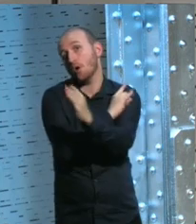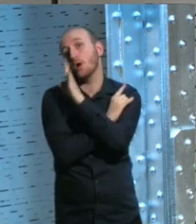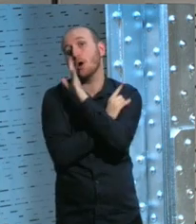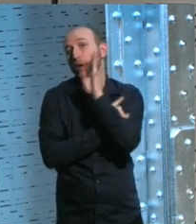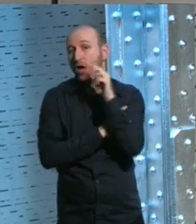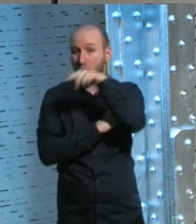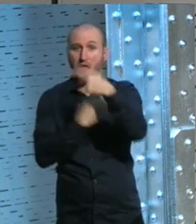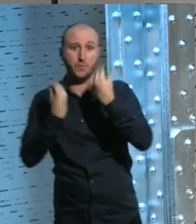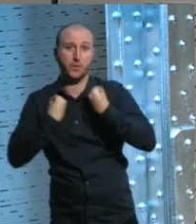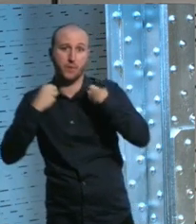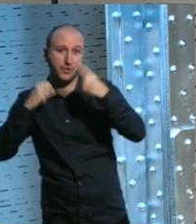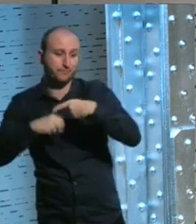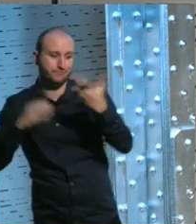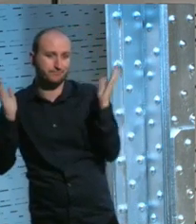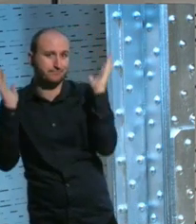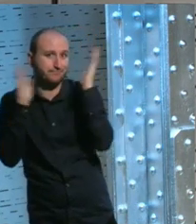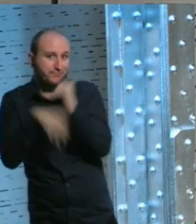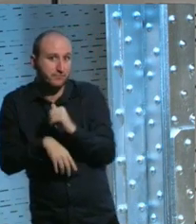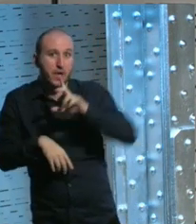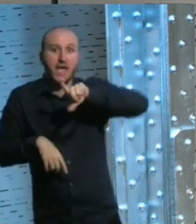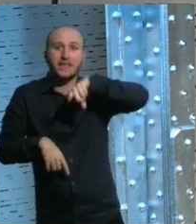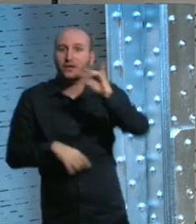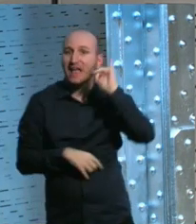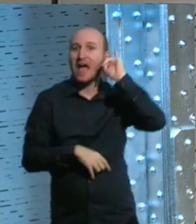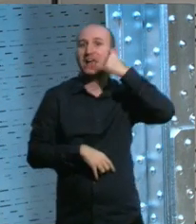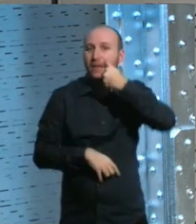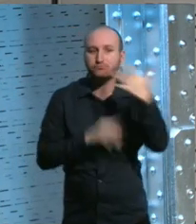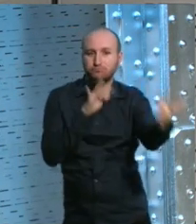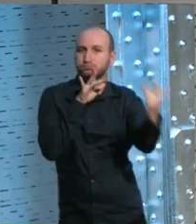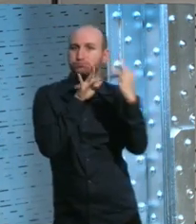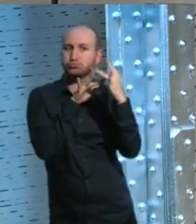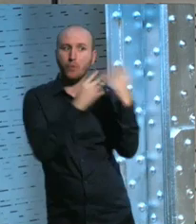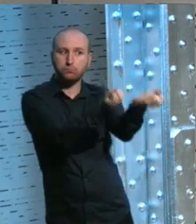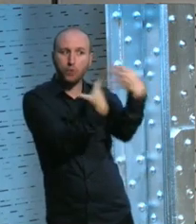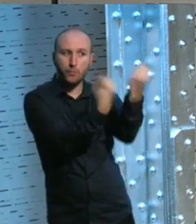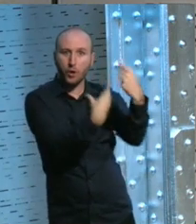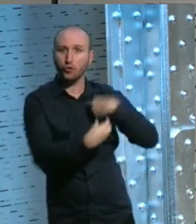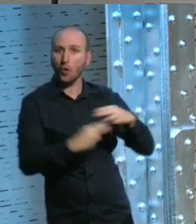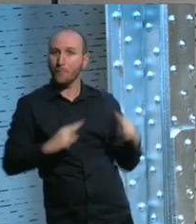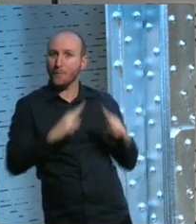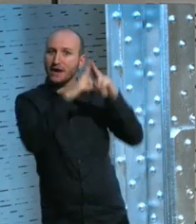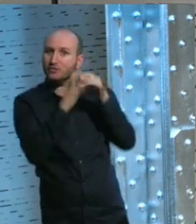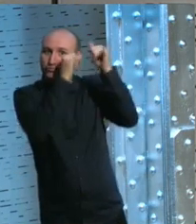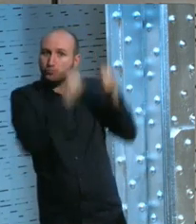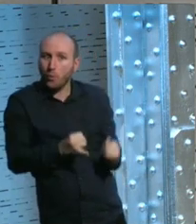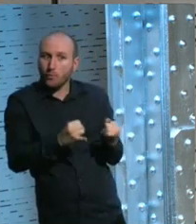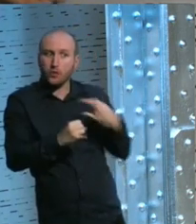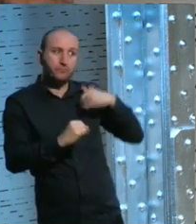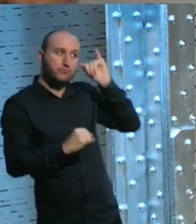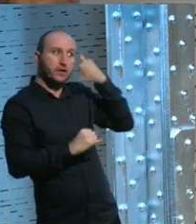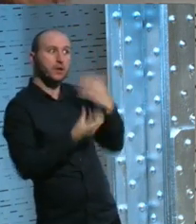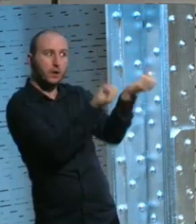y que no estaba, y después puso Skype y me habló. Yo estaba en París y yo en París con Skype